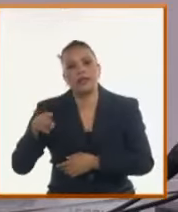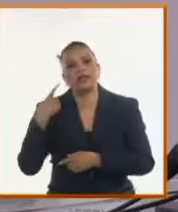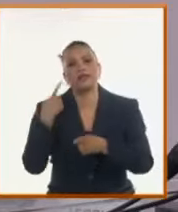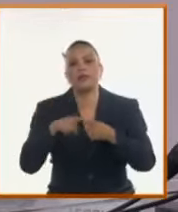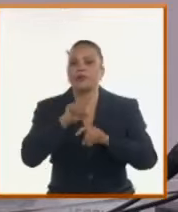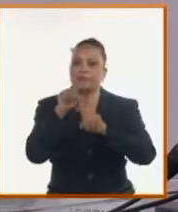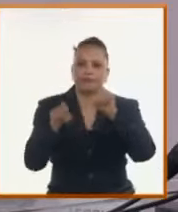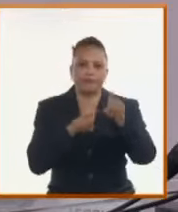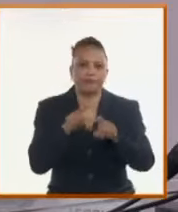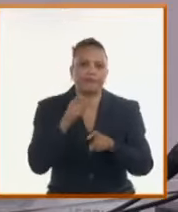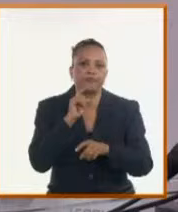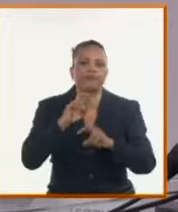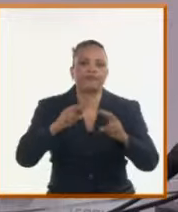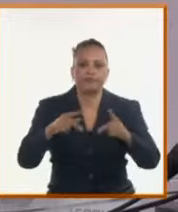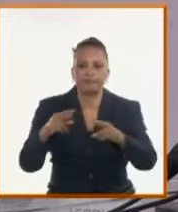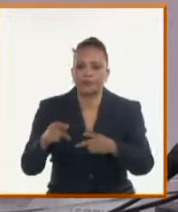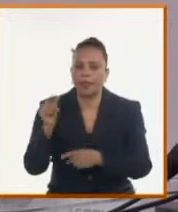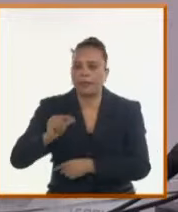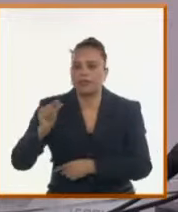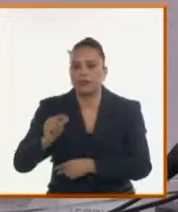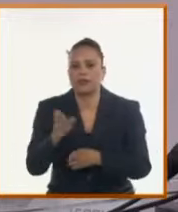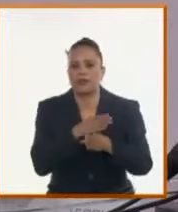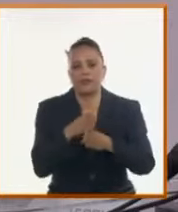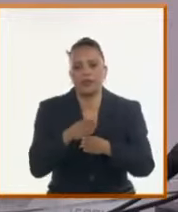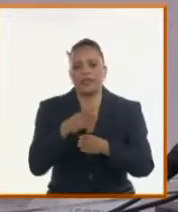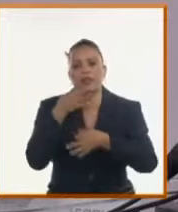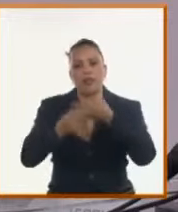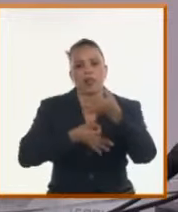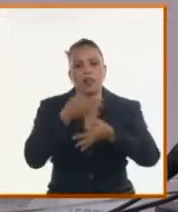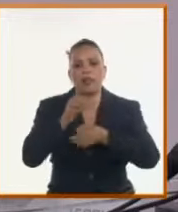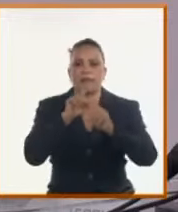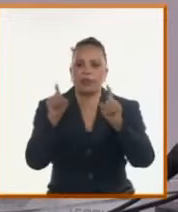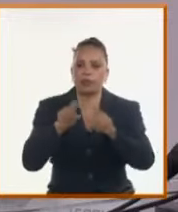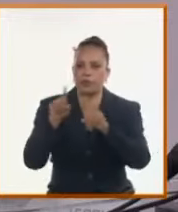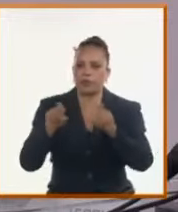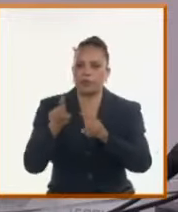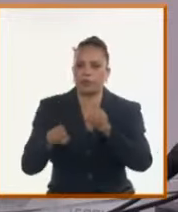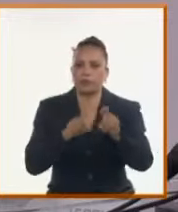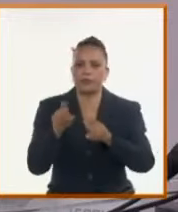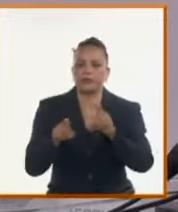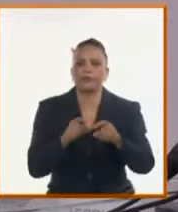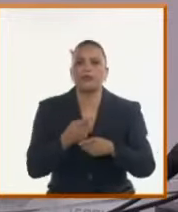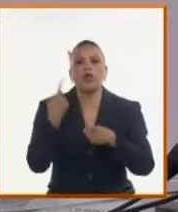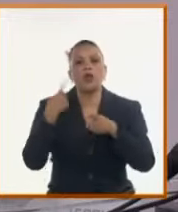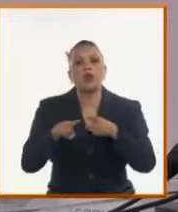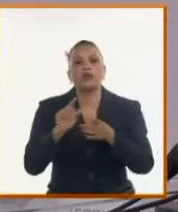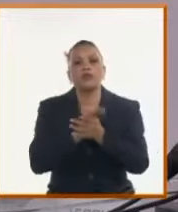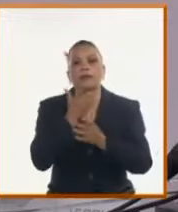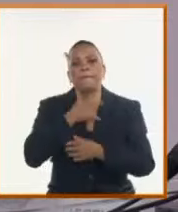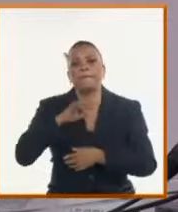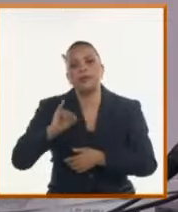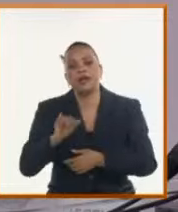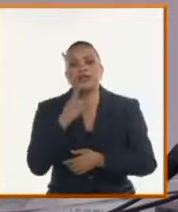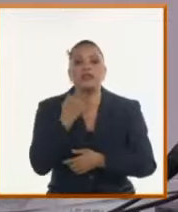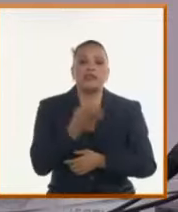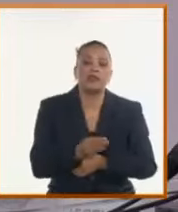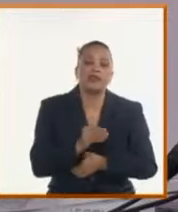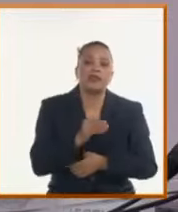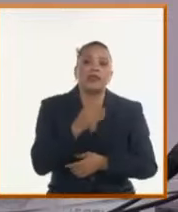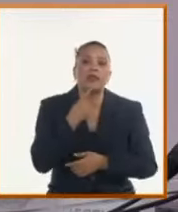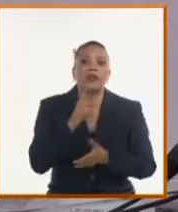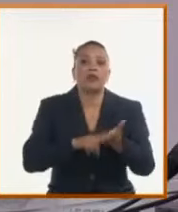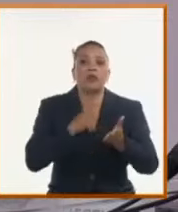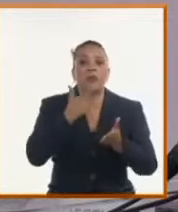preguntas más repetidas en la jornada de hoy y otra compañera se llama Mari dice es una pena que la línea que va desde los palos en